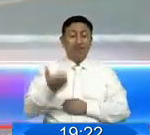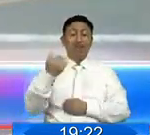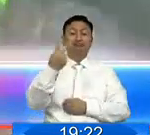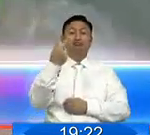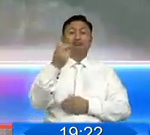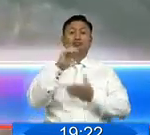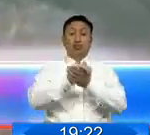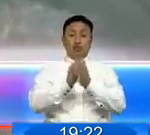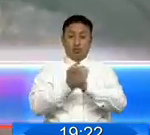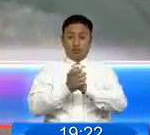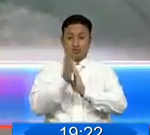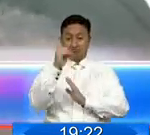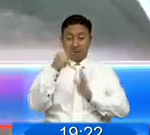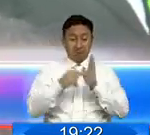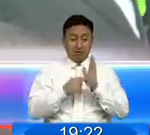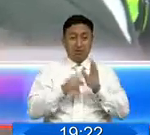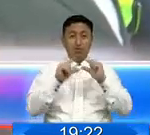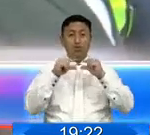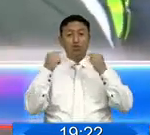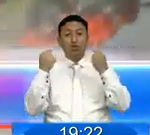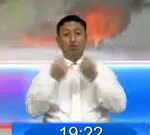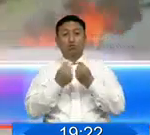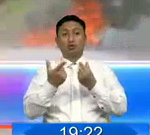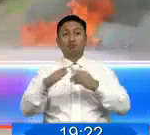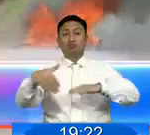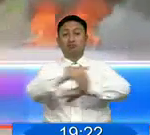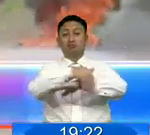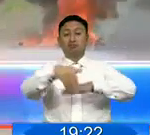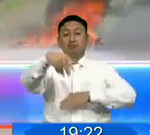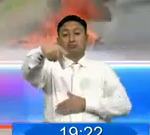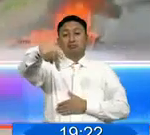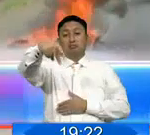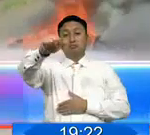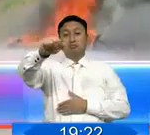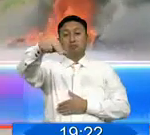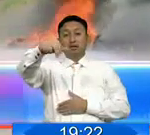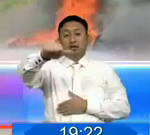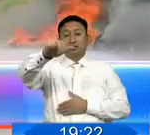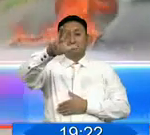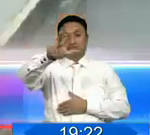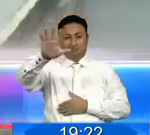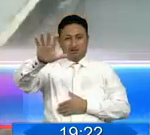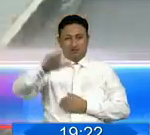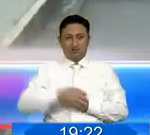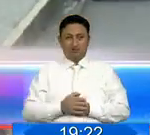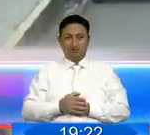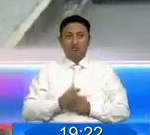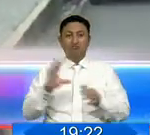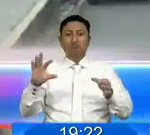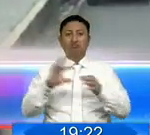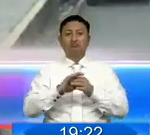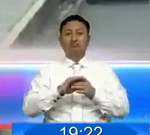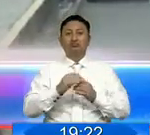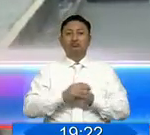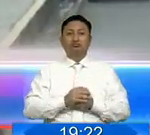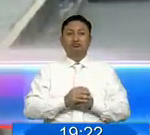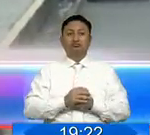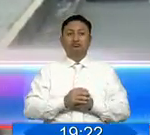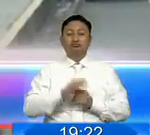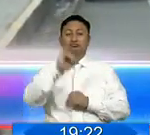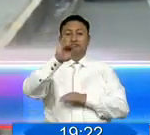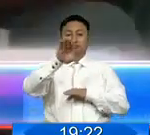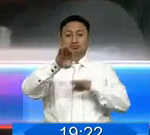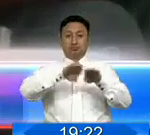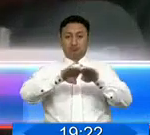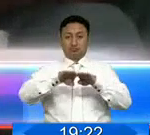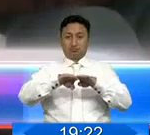12 de noviembre, por ejemplo, un grupo bloqueó la Panamericana E35, que enlaza las provincias de Carchi e Imbabura en el norte